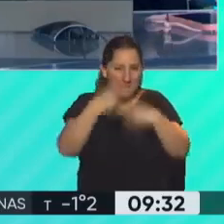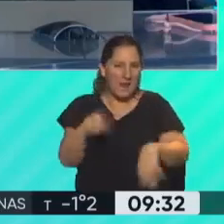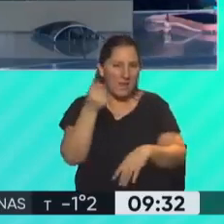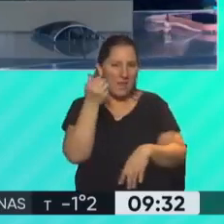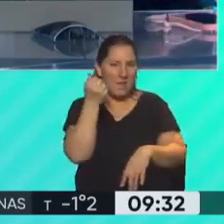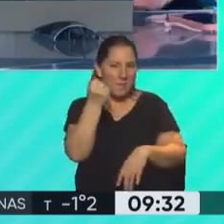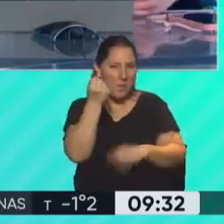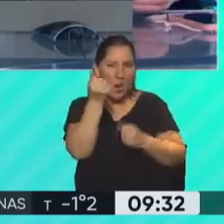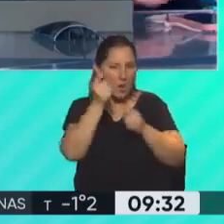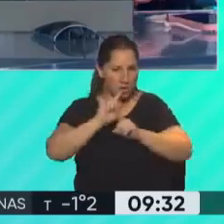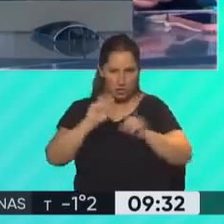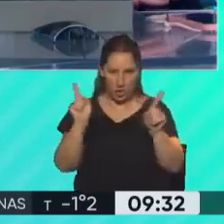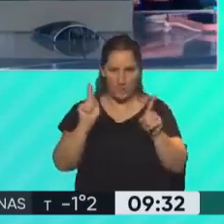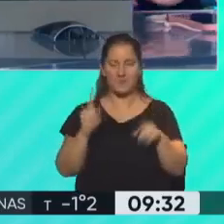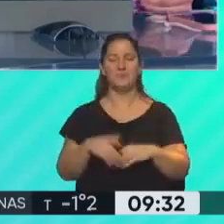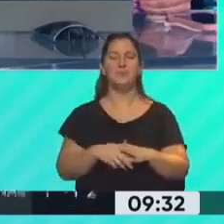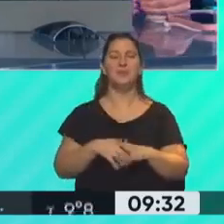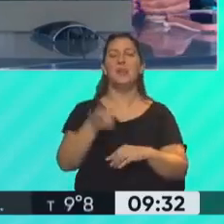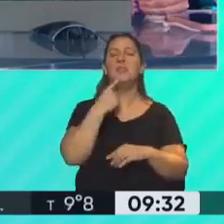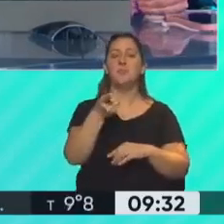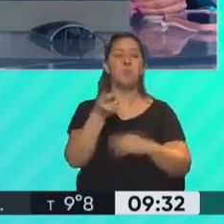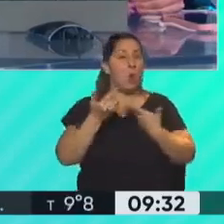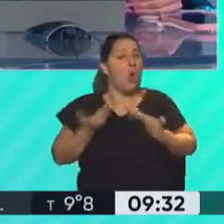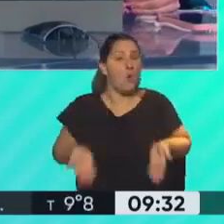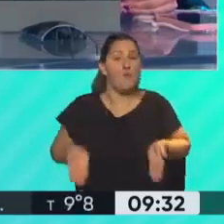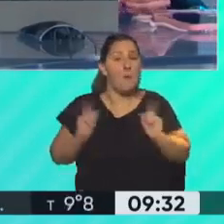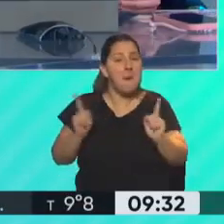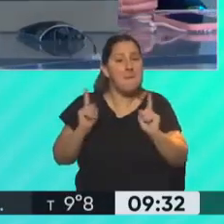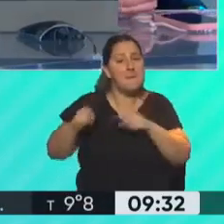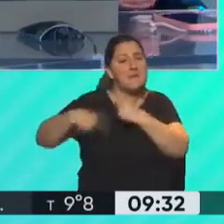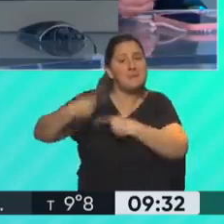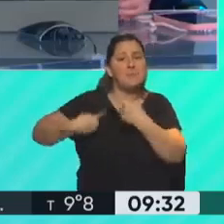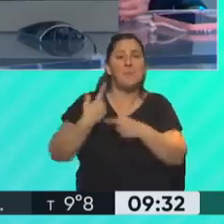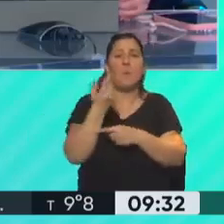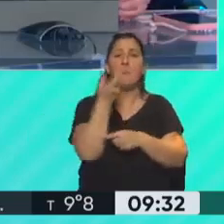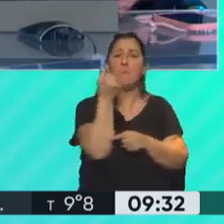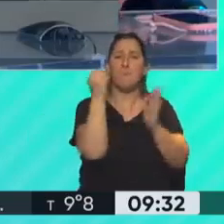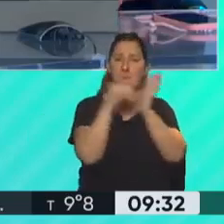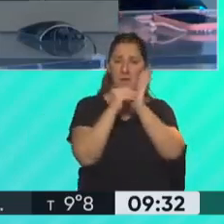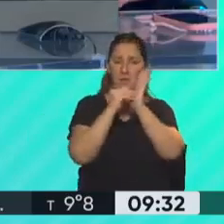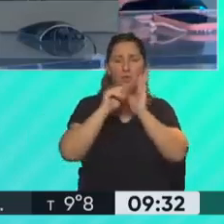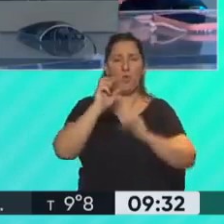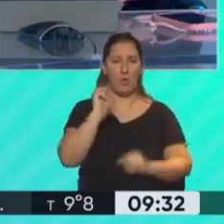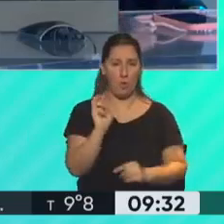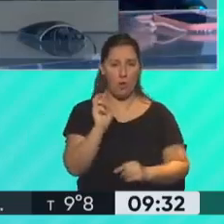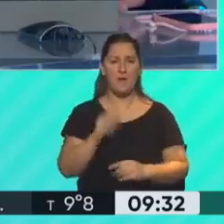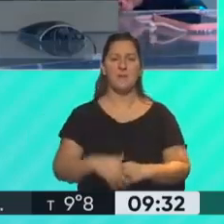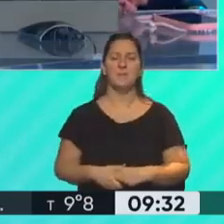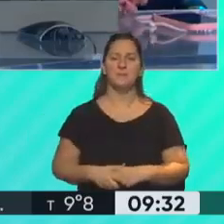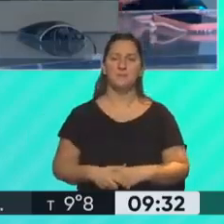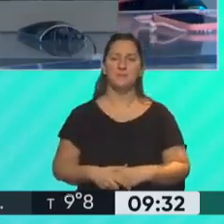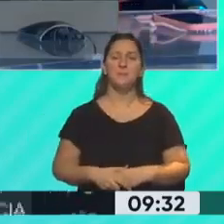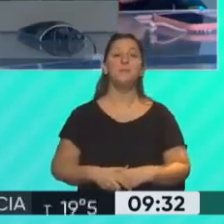salto no lo descarto dijo que ella está conforme con este tipo de cambio y de hecho dijo que si bien obviamente